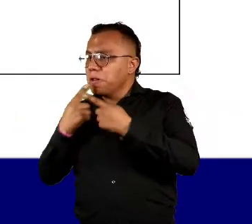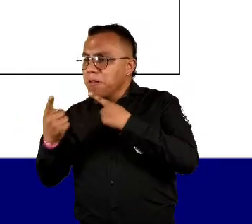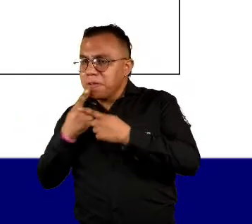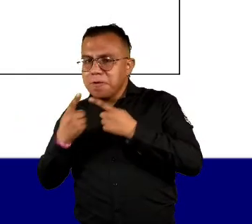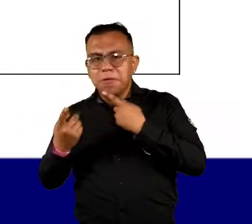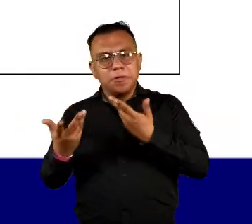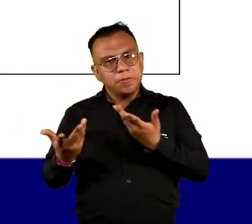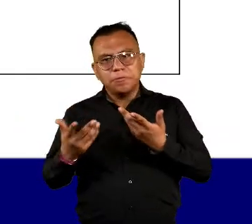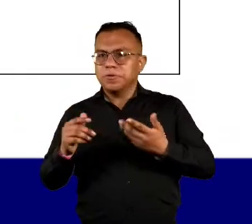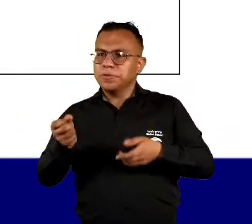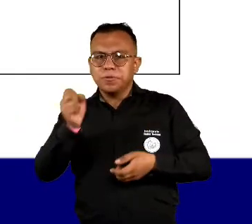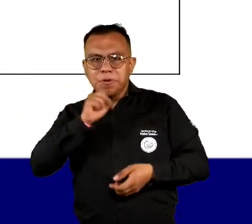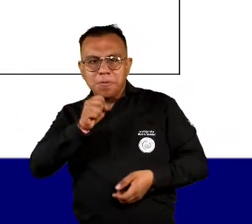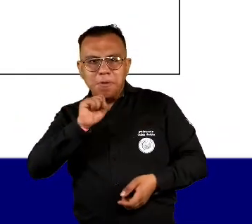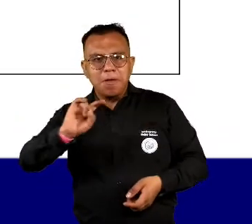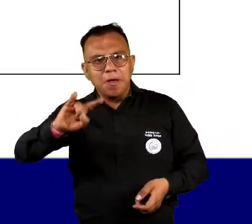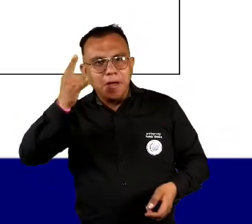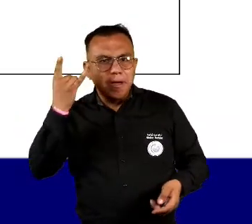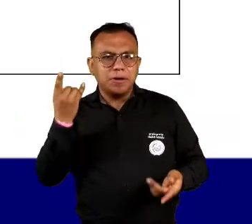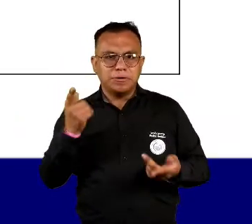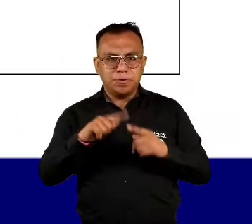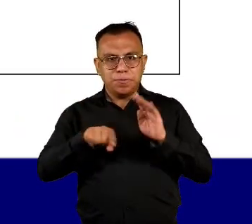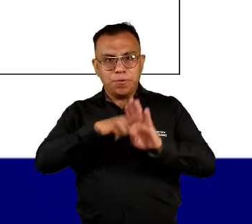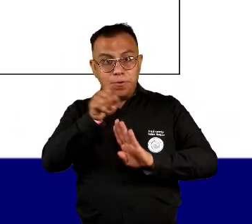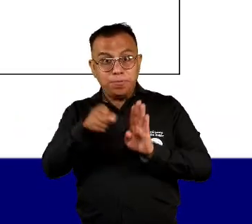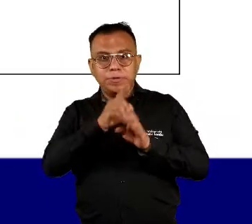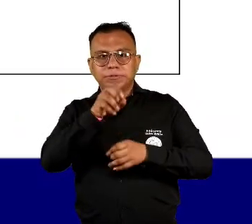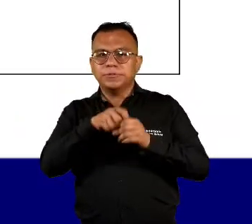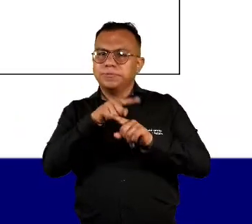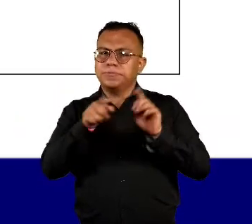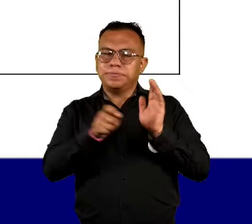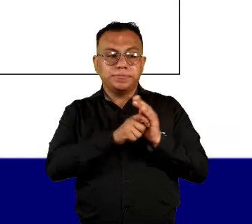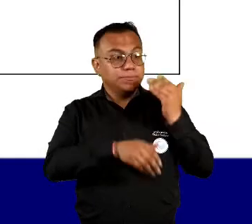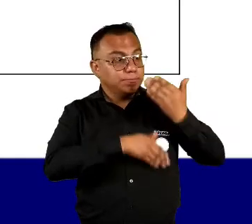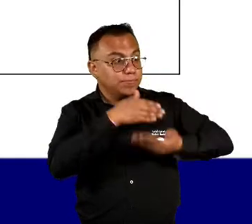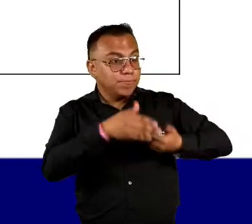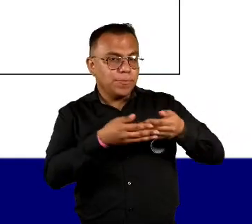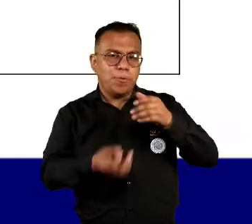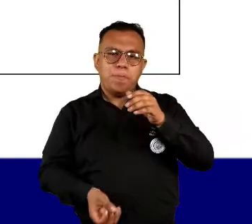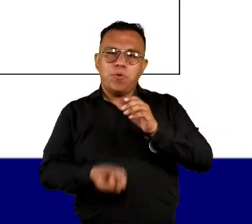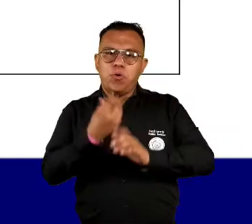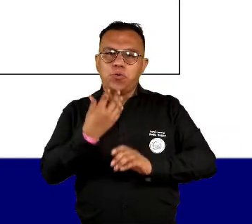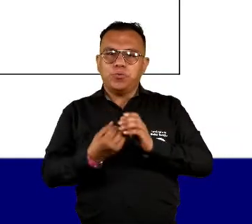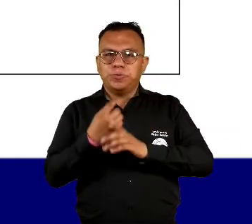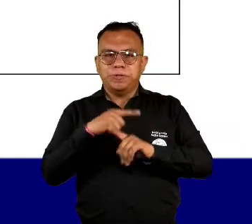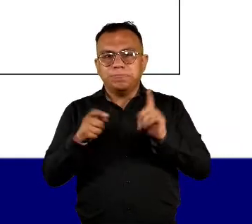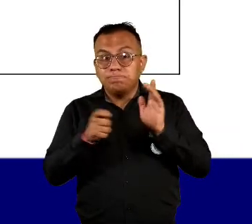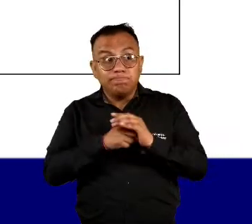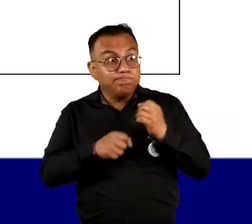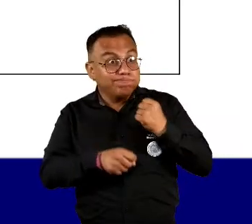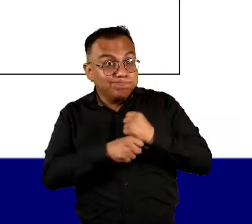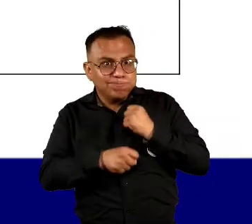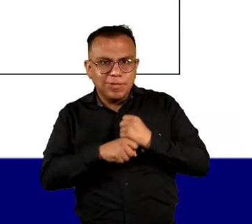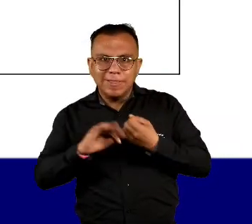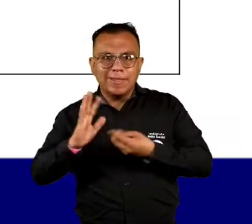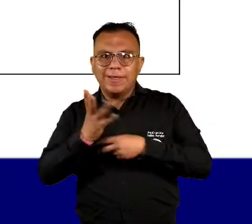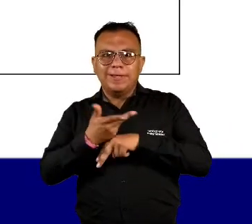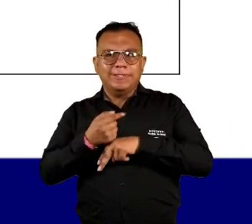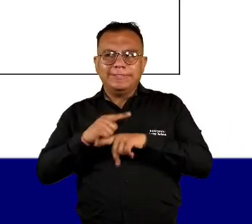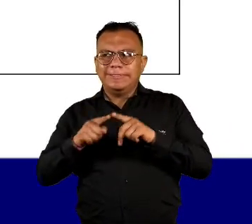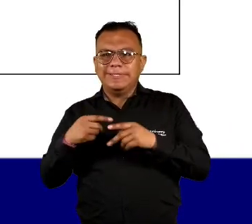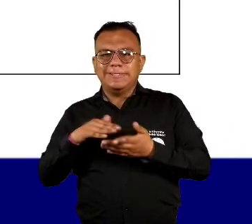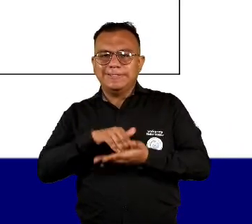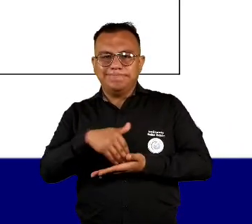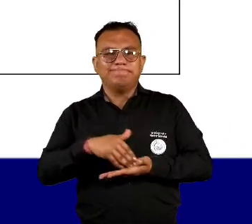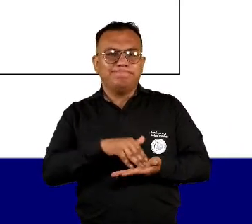de tomar una birra podemos hacer un montón de cosas con artistas pero en el proceso productivo no sabemos trabajar con artistas era una